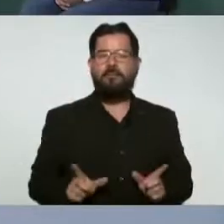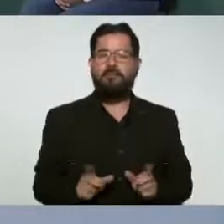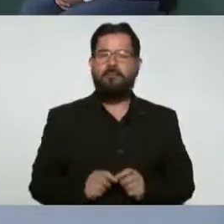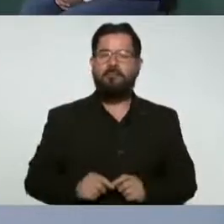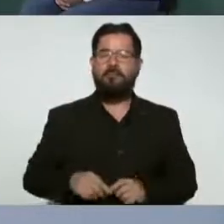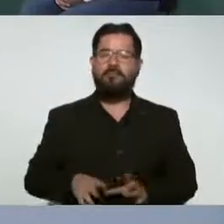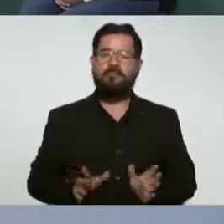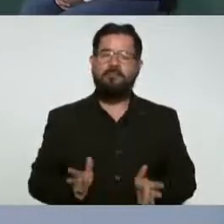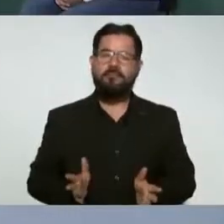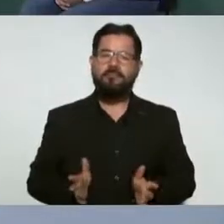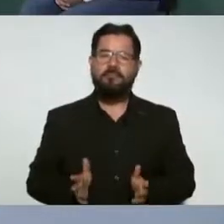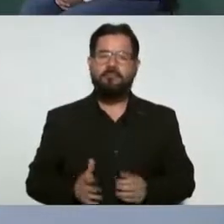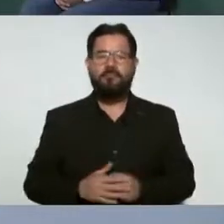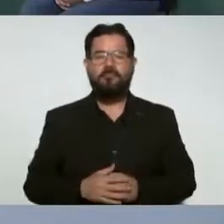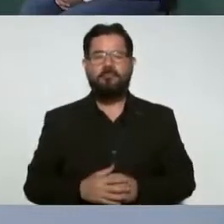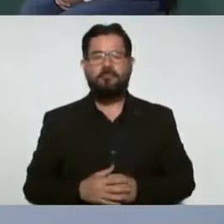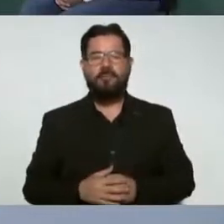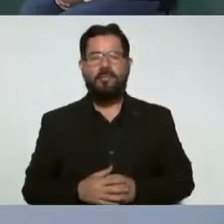de